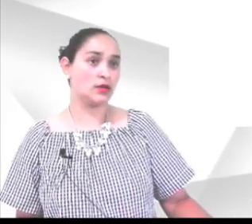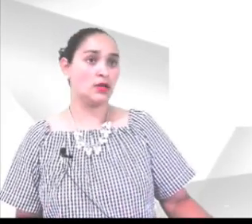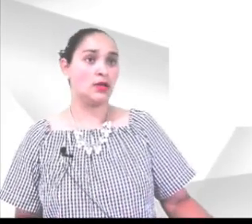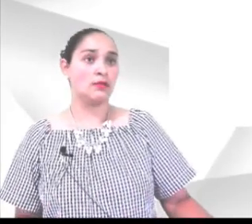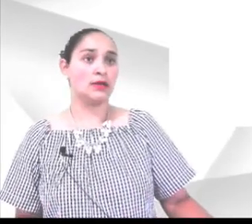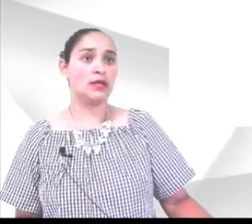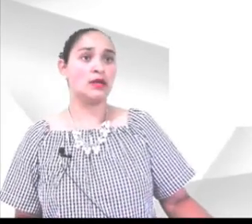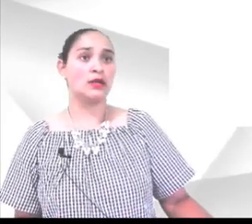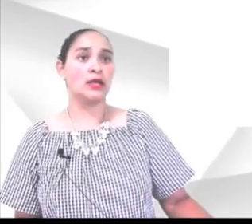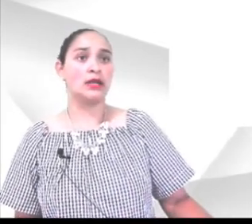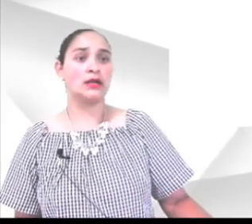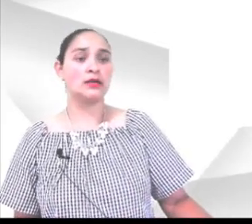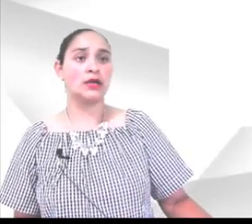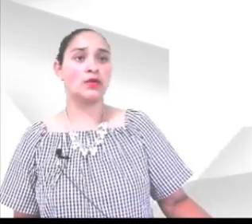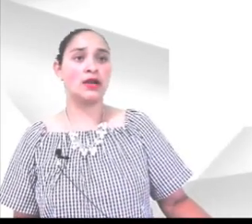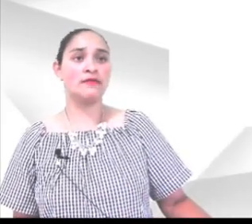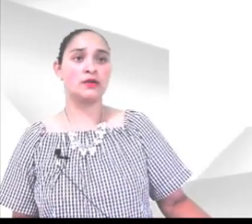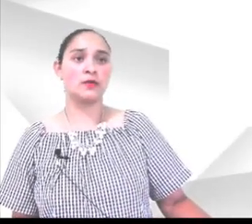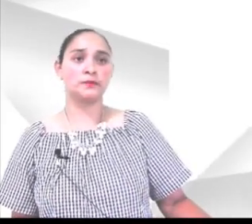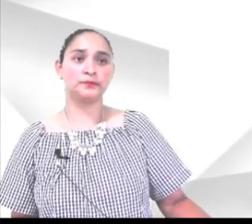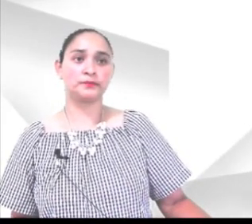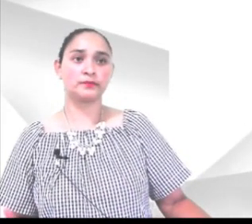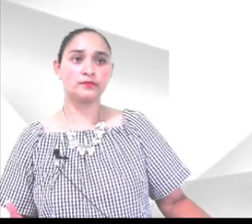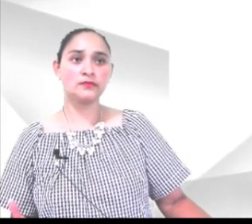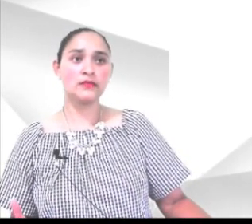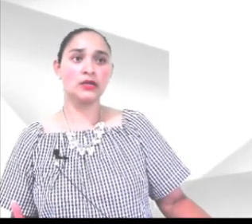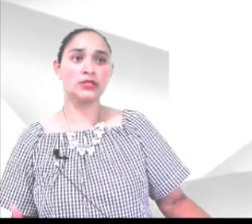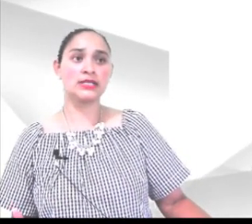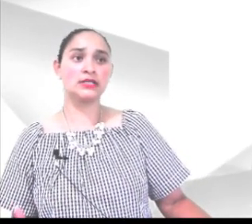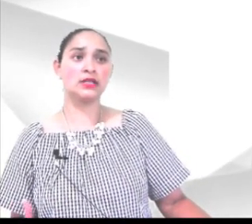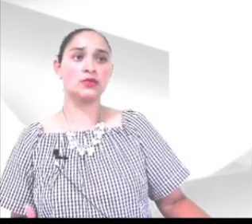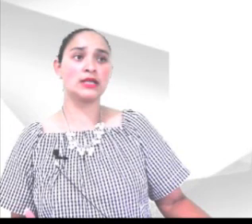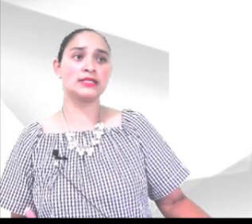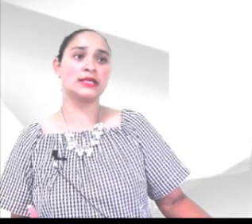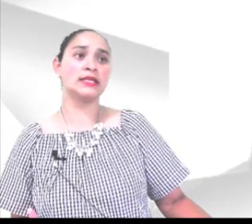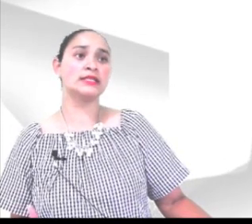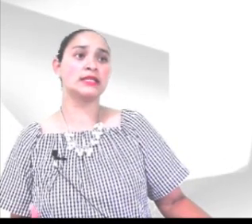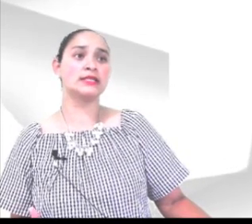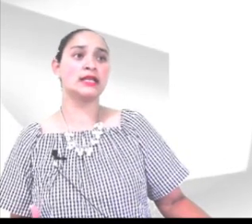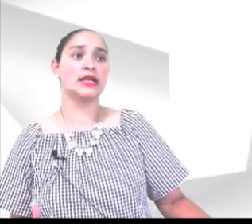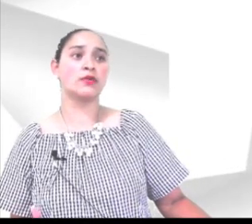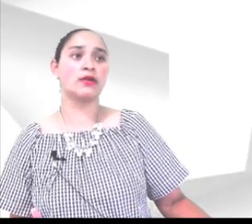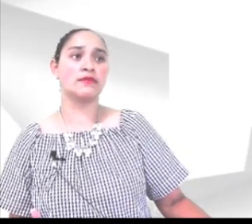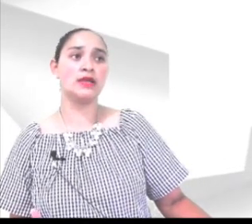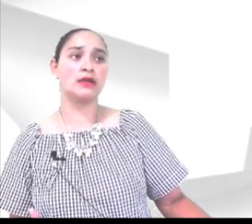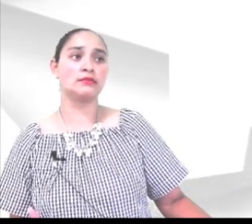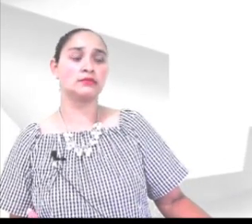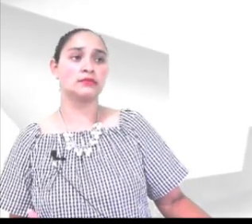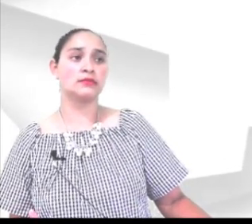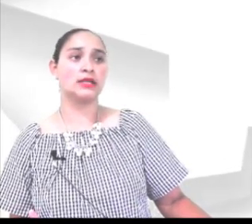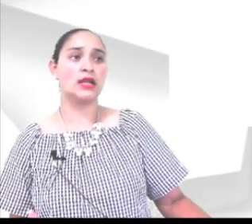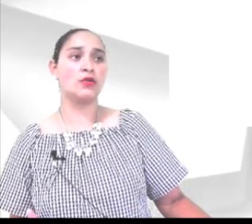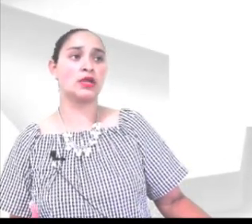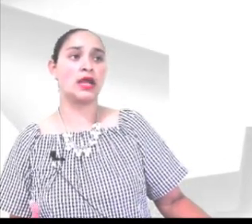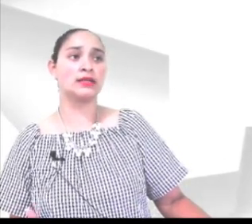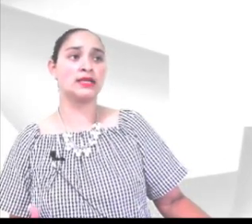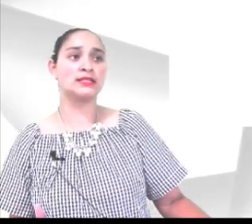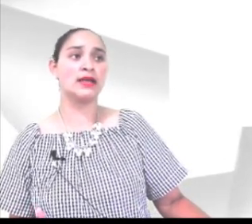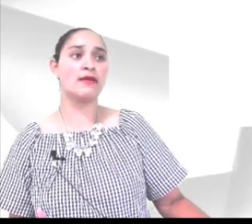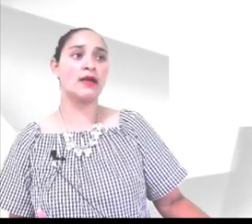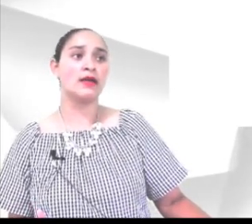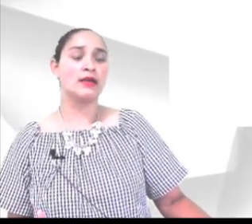vivir, ¿verdad? El geográfico. Los desastres naturales tienen incidencia en la geografía, ¿verdad? Lo